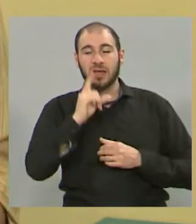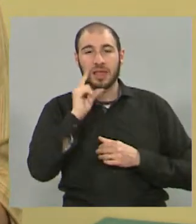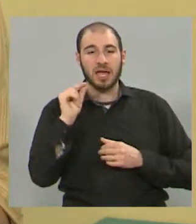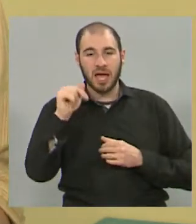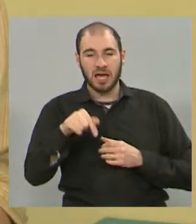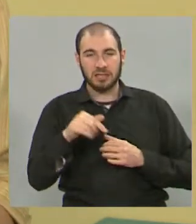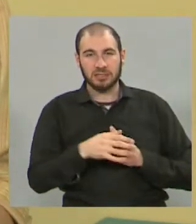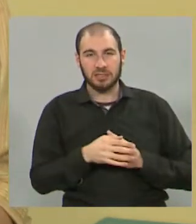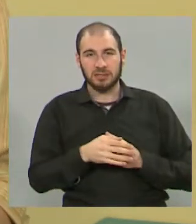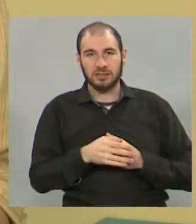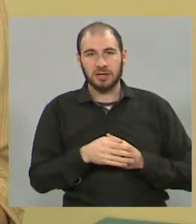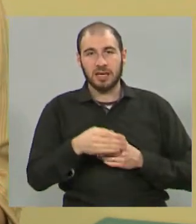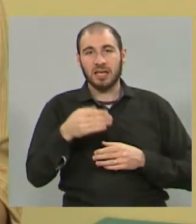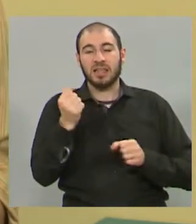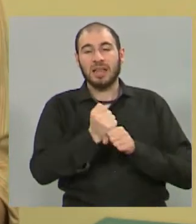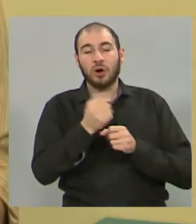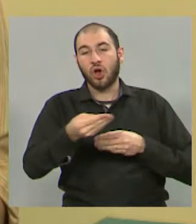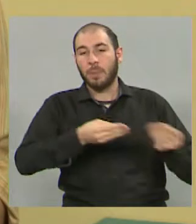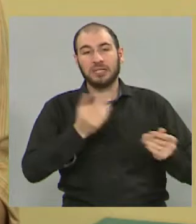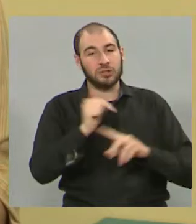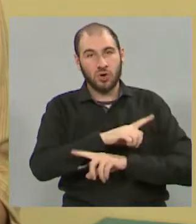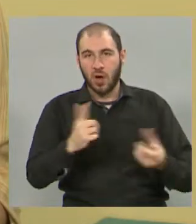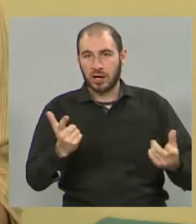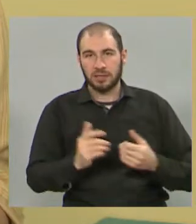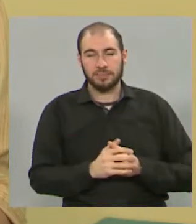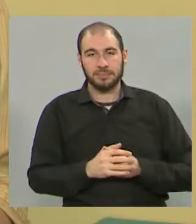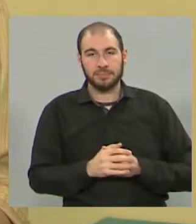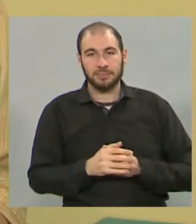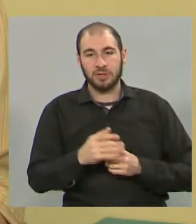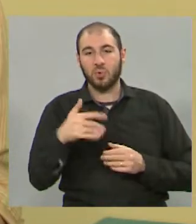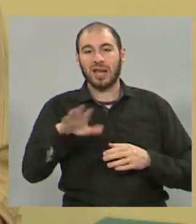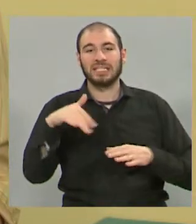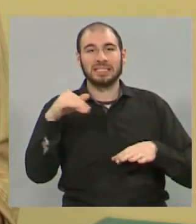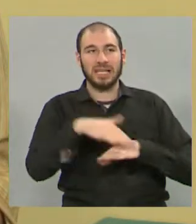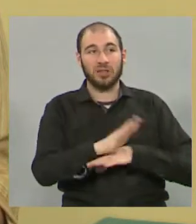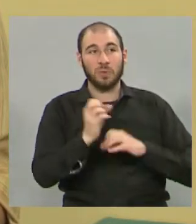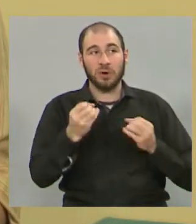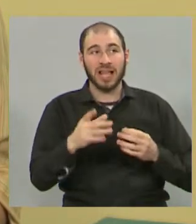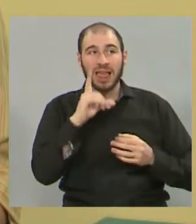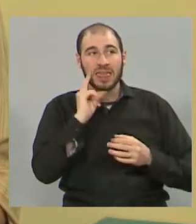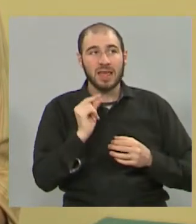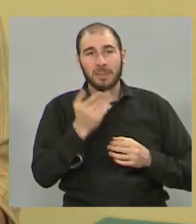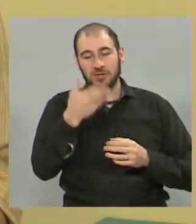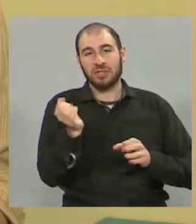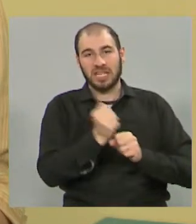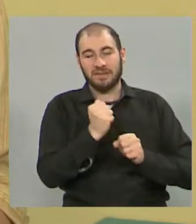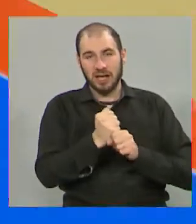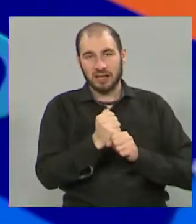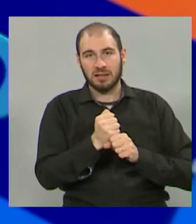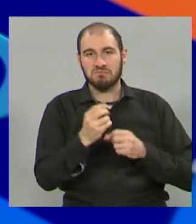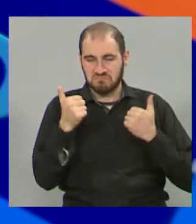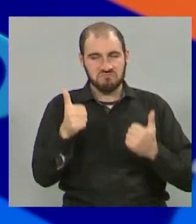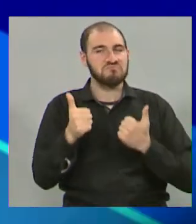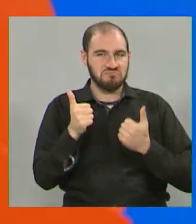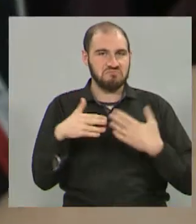en donde no haber actividad justamente en los comercios del centro porque es el día de los empleados y muy merecido